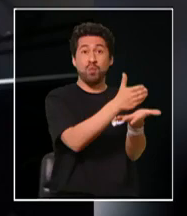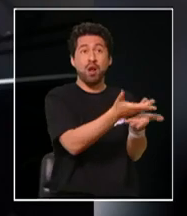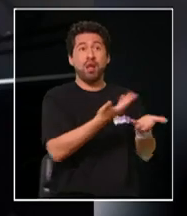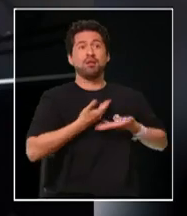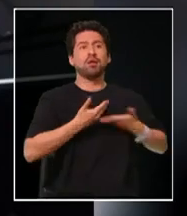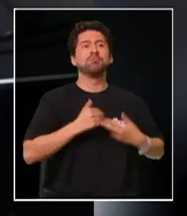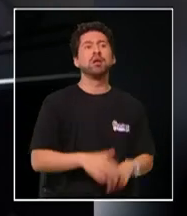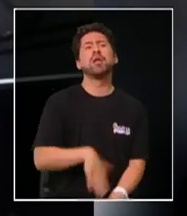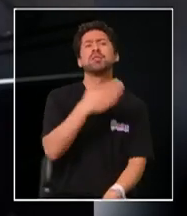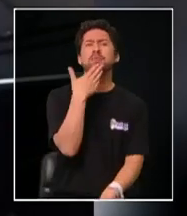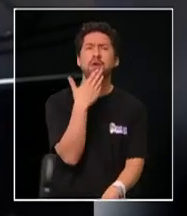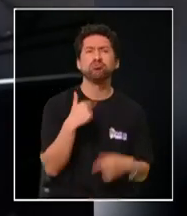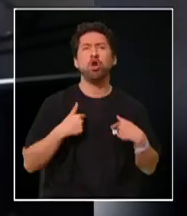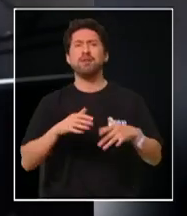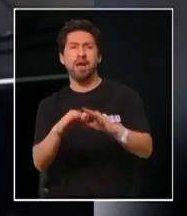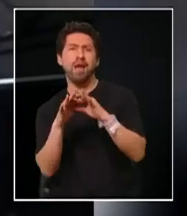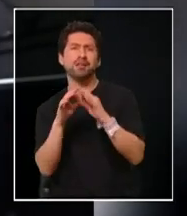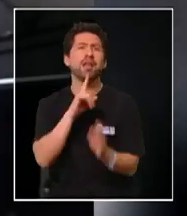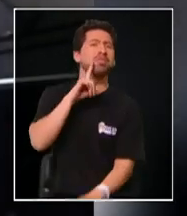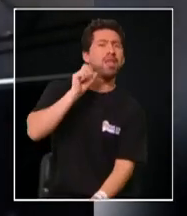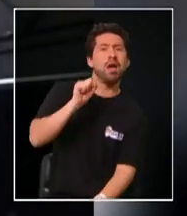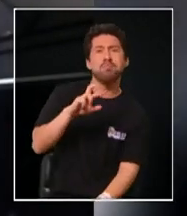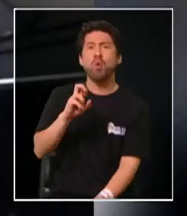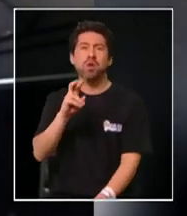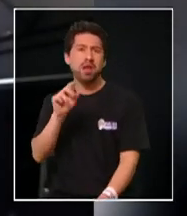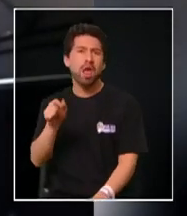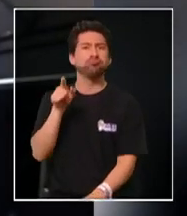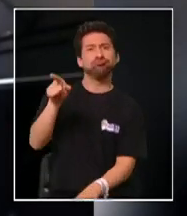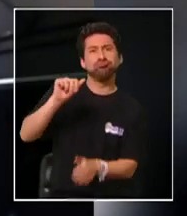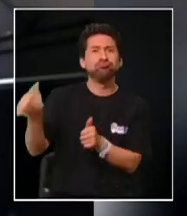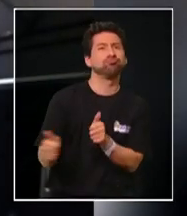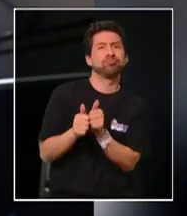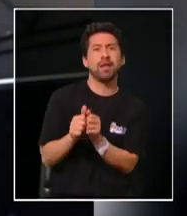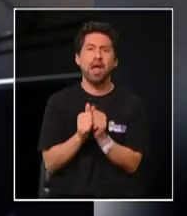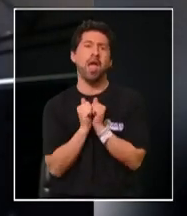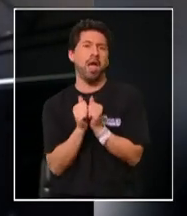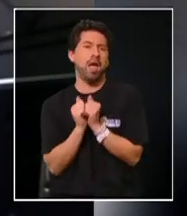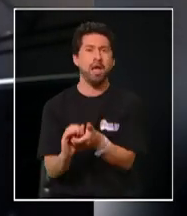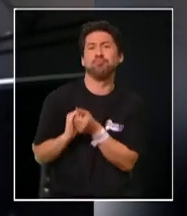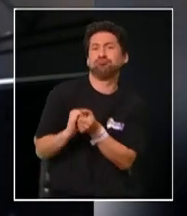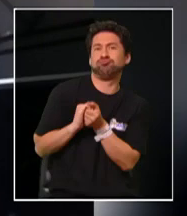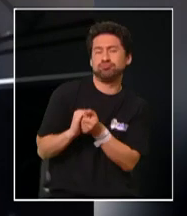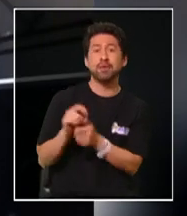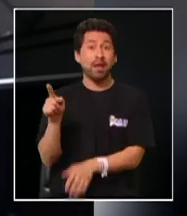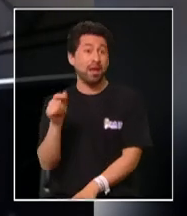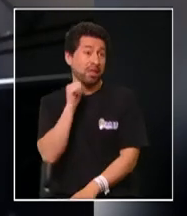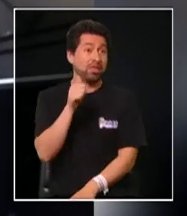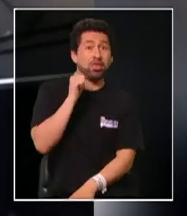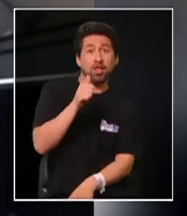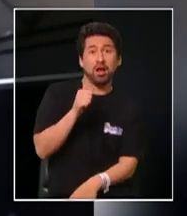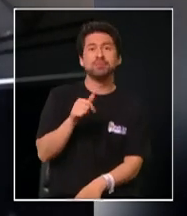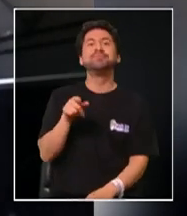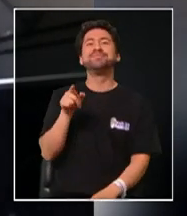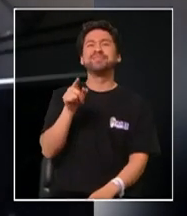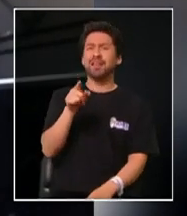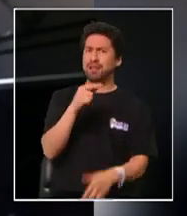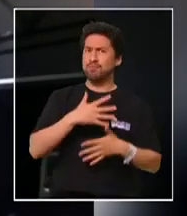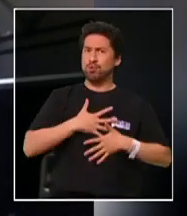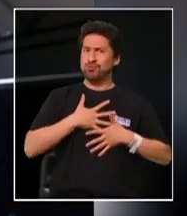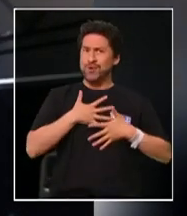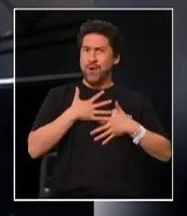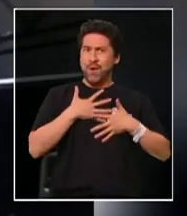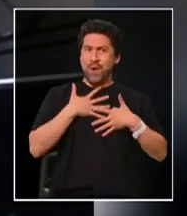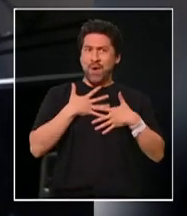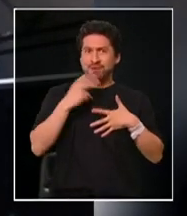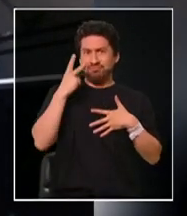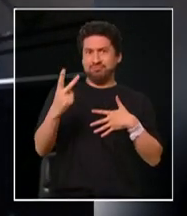Y también le doy las gracias a la tía Paulina, porque ella es mi asistente, compañera y mi amiga, la que mi tía dice. Es muy emocionante saber